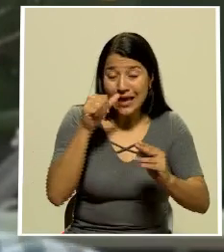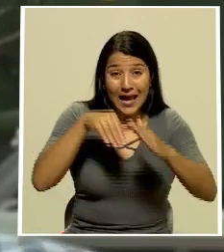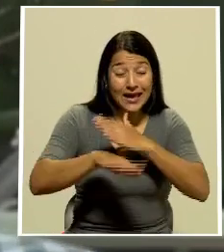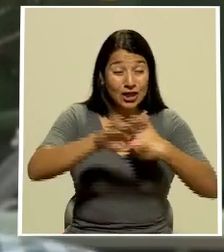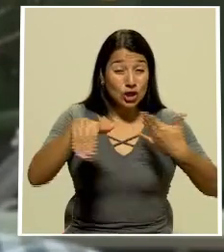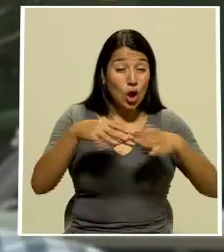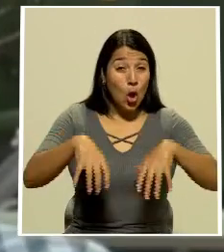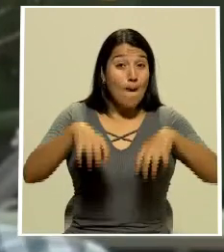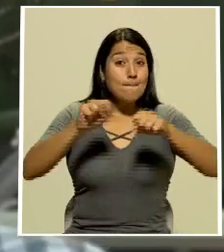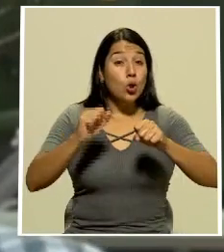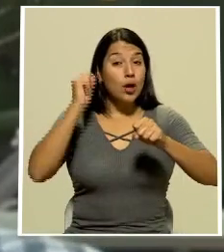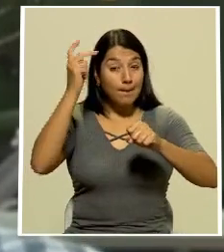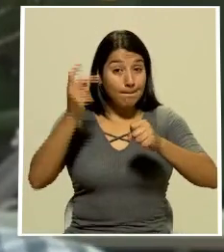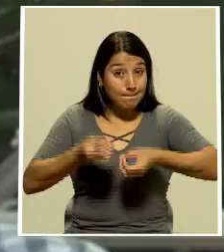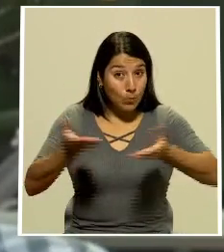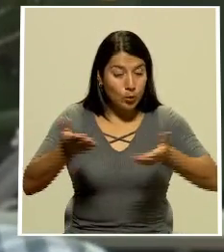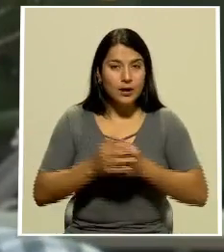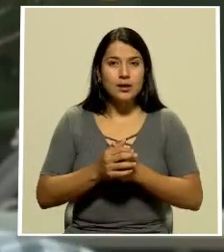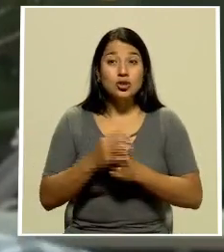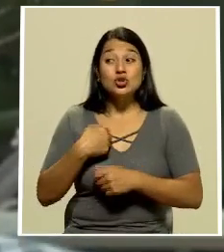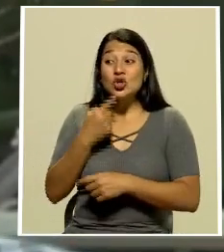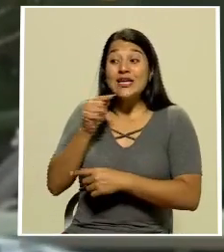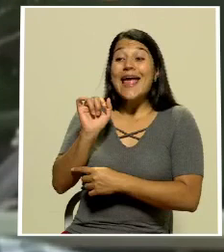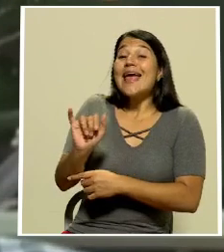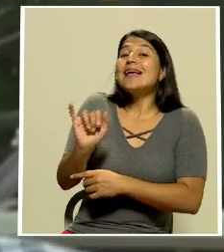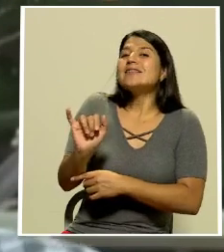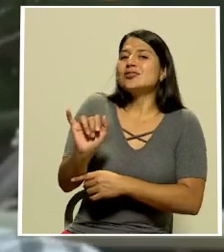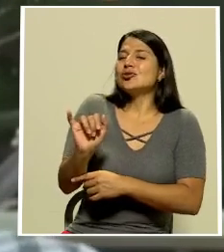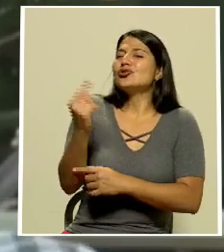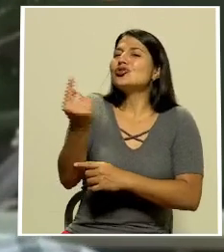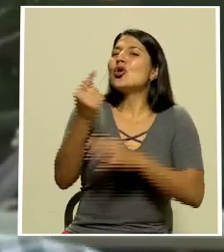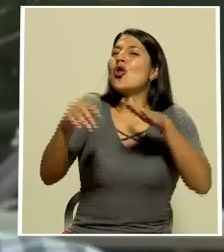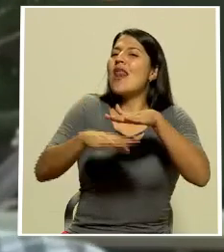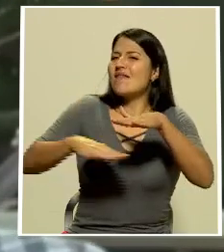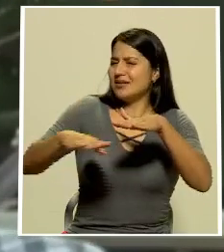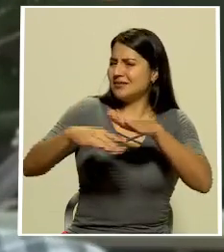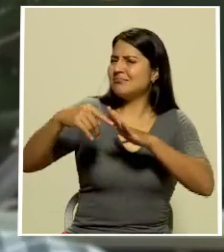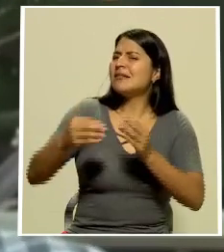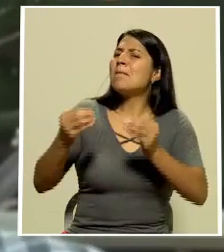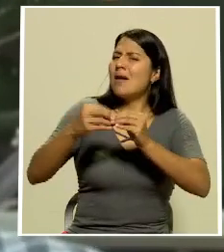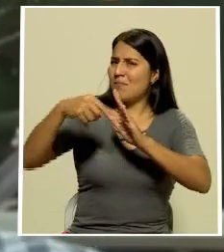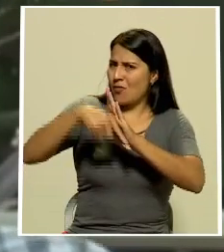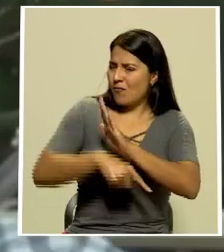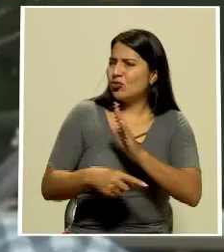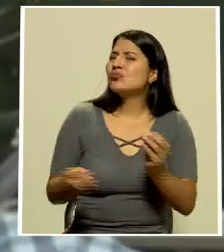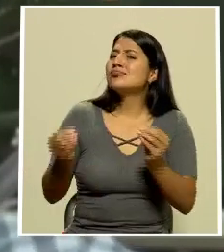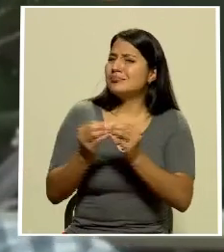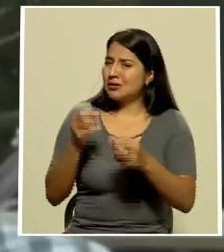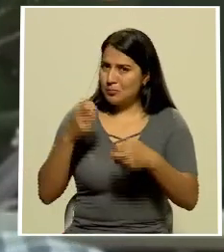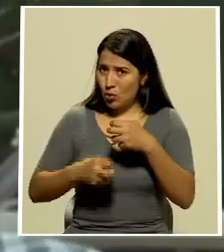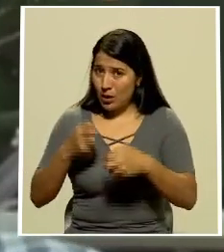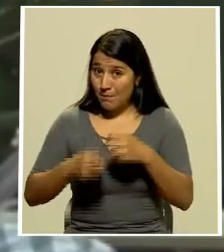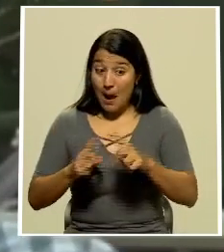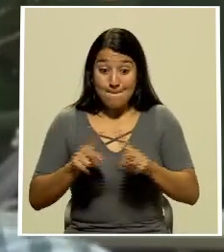dije que esa era apenas la punta del iceberg. Hoy, más de 30 años después, como dirigente